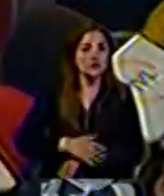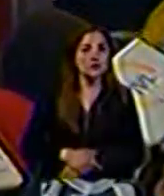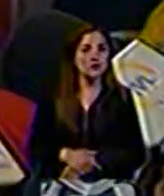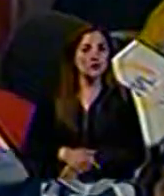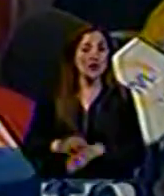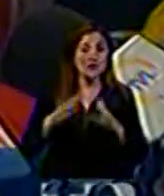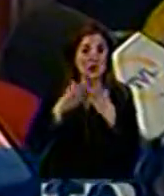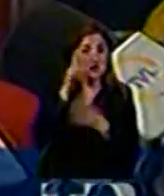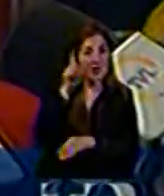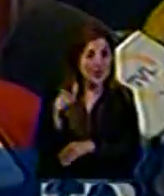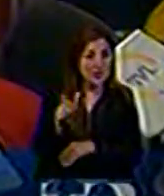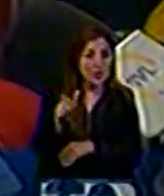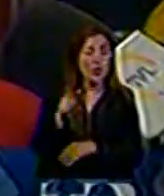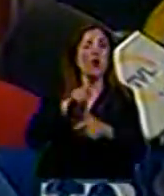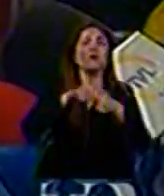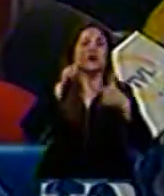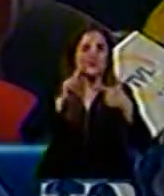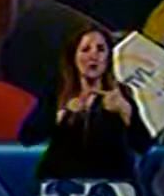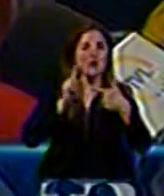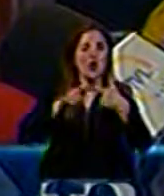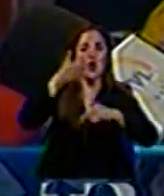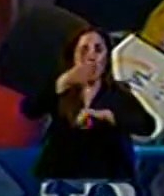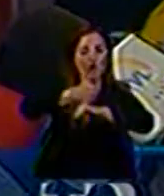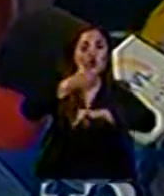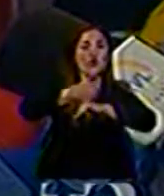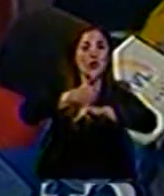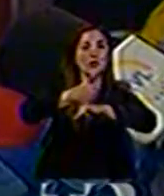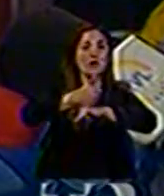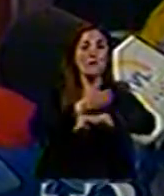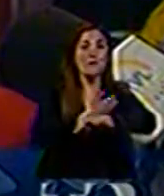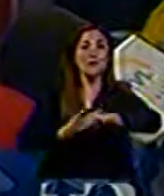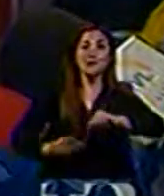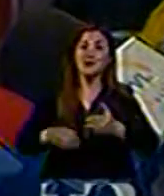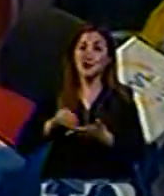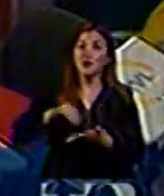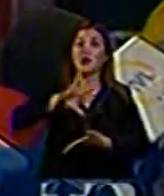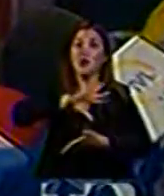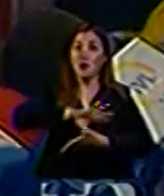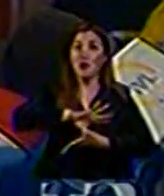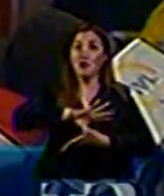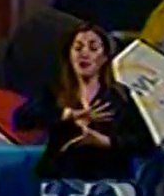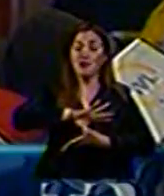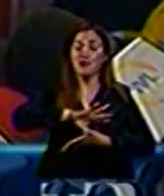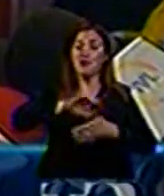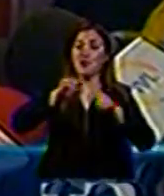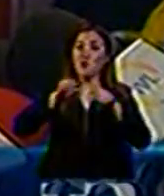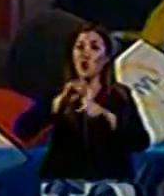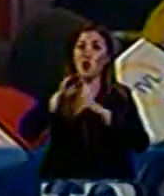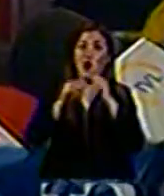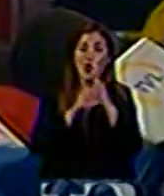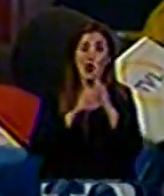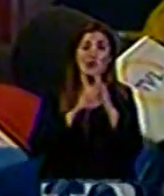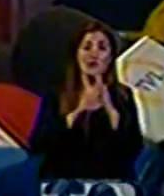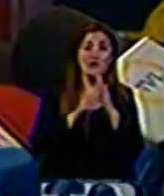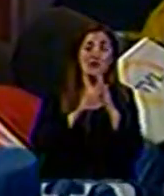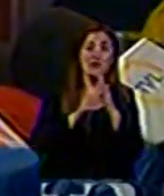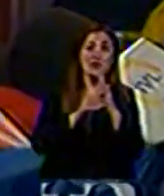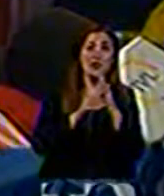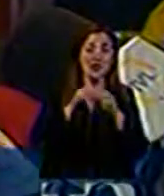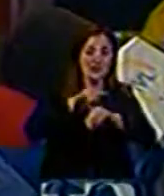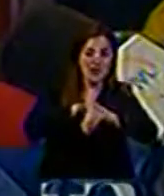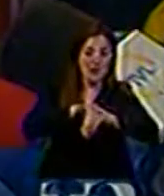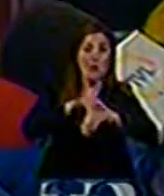de Fiscalización. Vemos que las autoridades y la presidencia de la Asamblea y el CAL violan permanentemente los